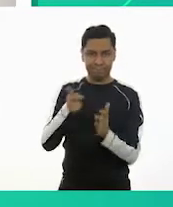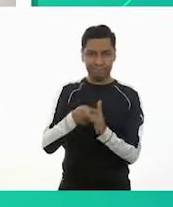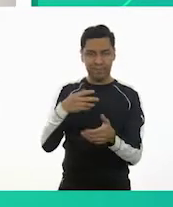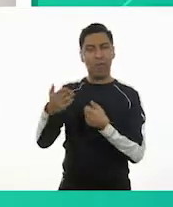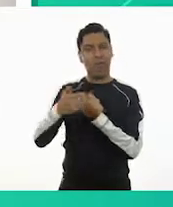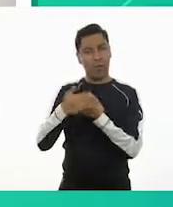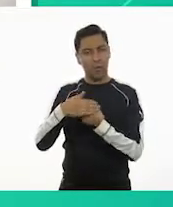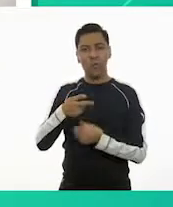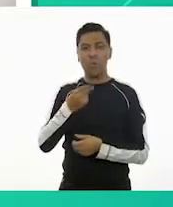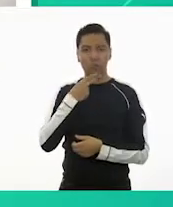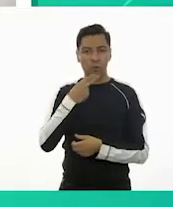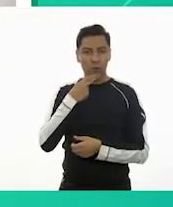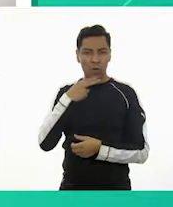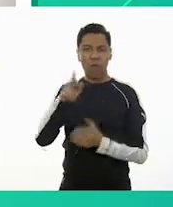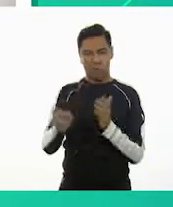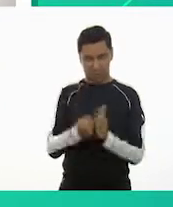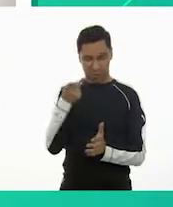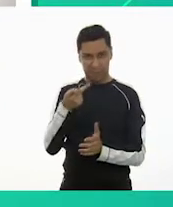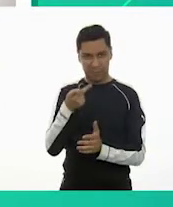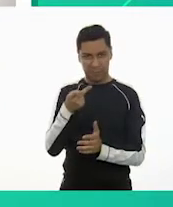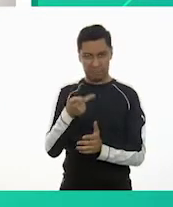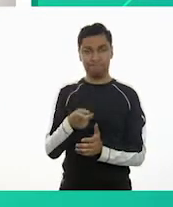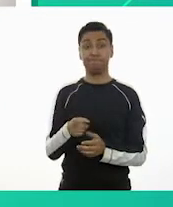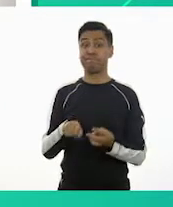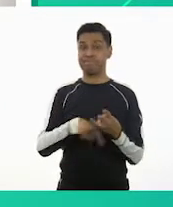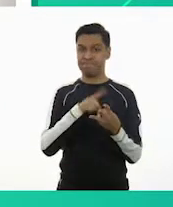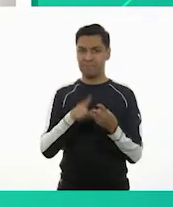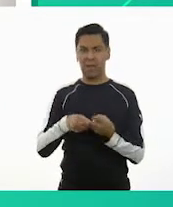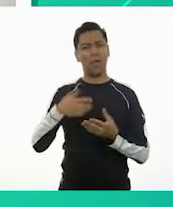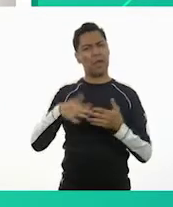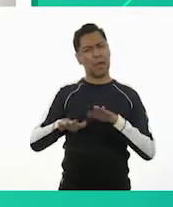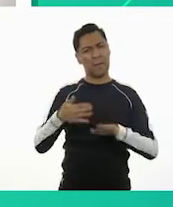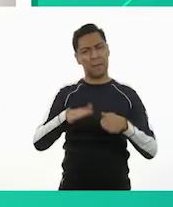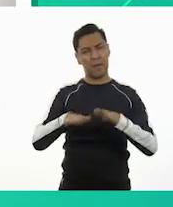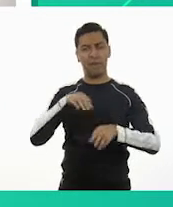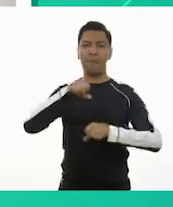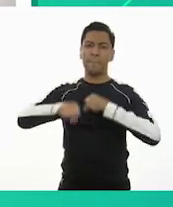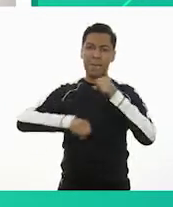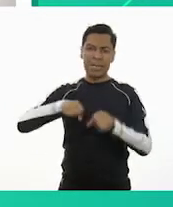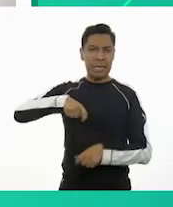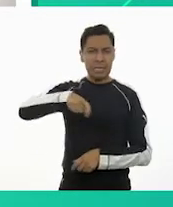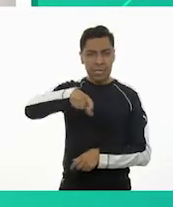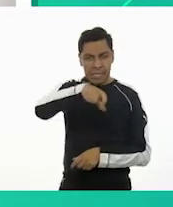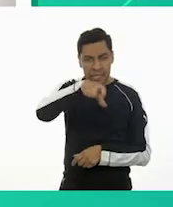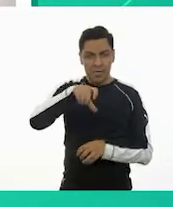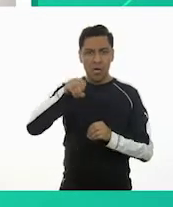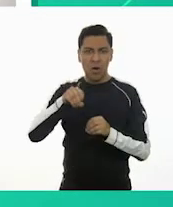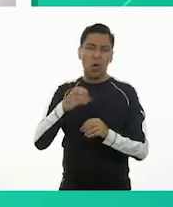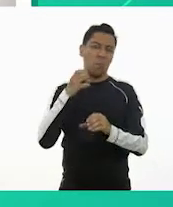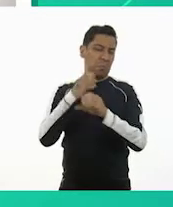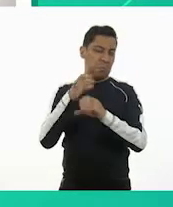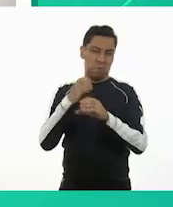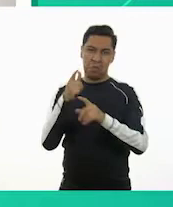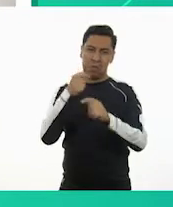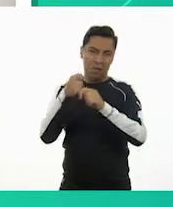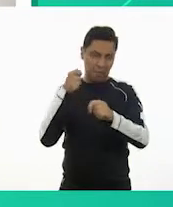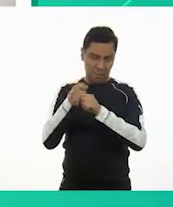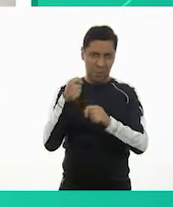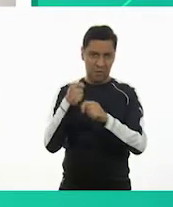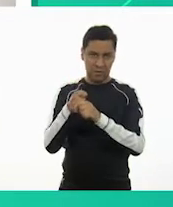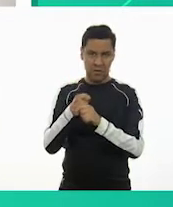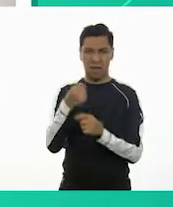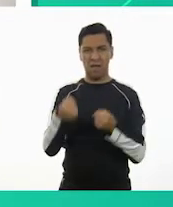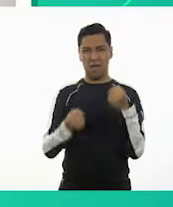útil nuevamente. Siempre que puedas, camina, usa bicicleta o el transporte público y menos el